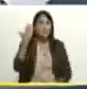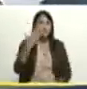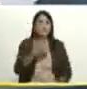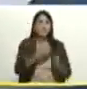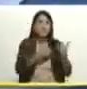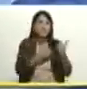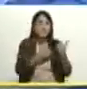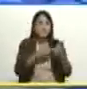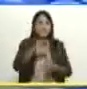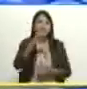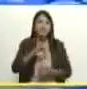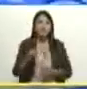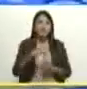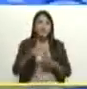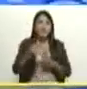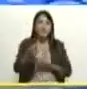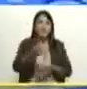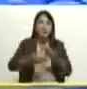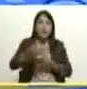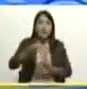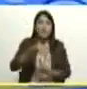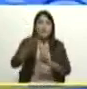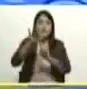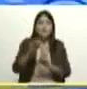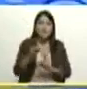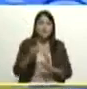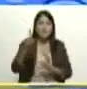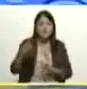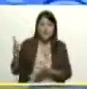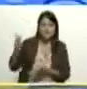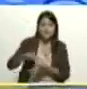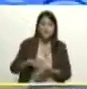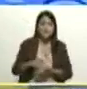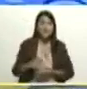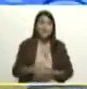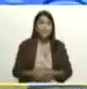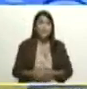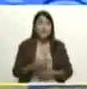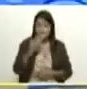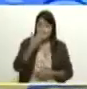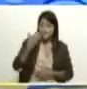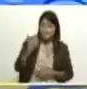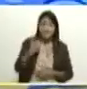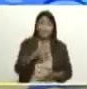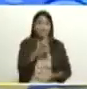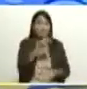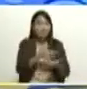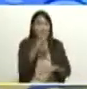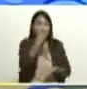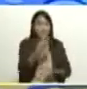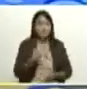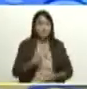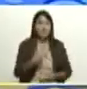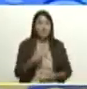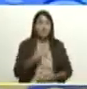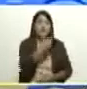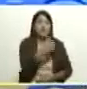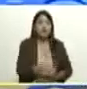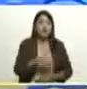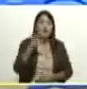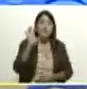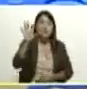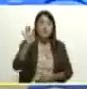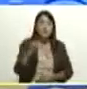económicas especiales, donde su reciente visita a la República Popular China, presidente, tiene